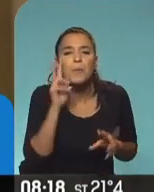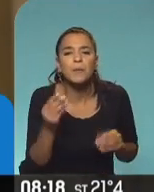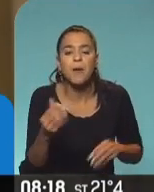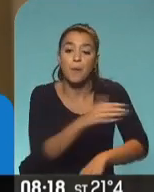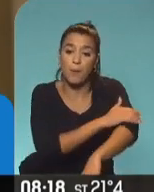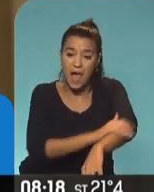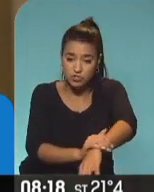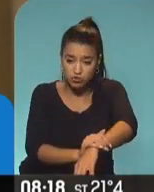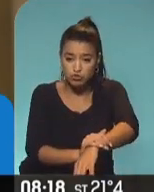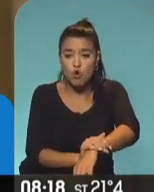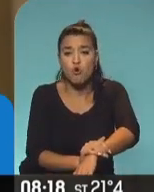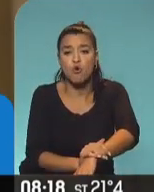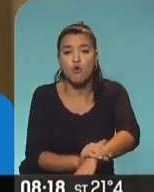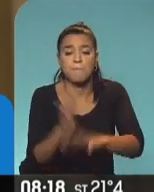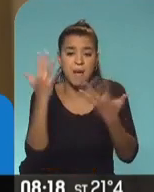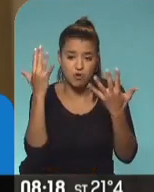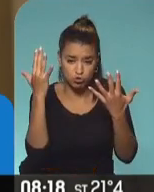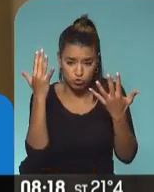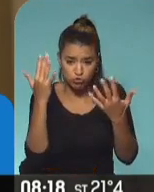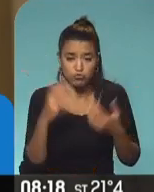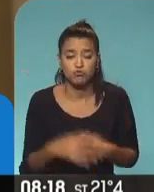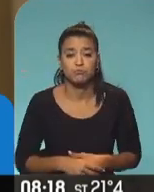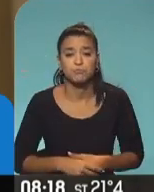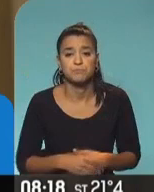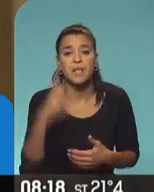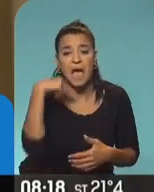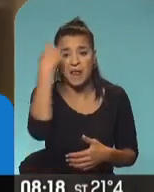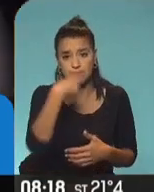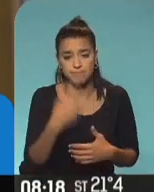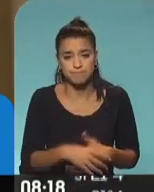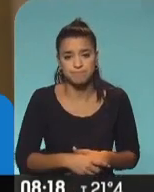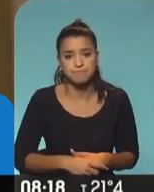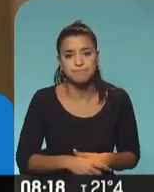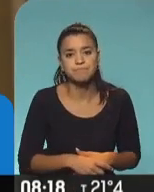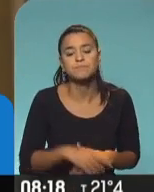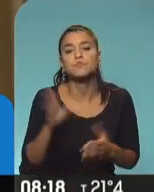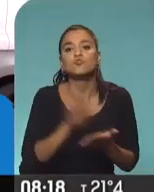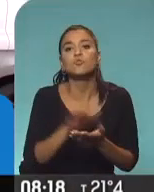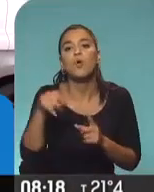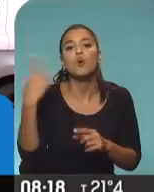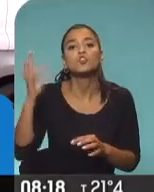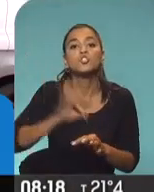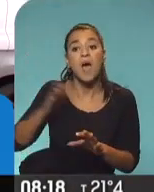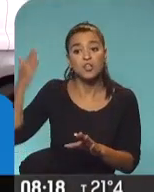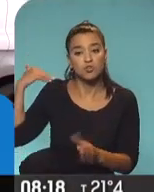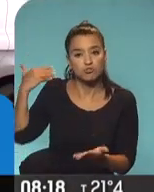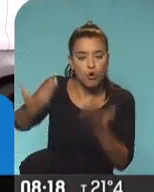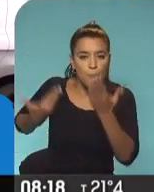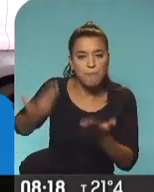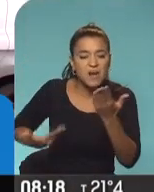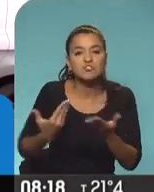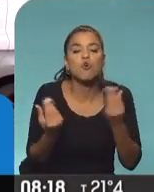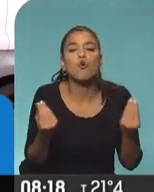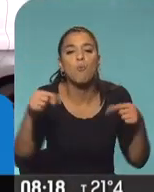Brazo, mano y cara. Respecto de otros años, ¿cómo viene la